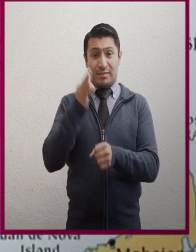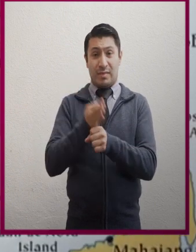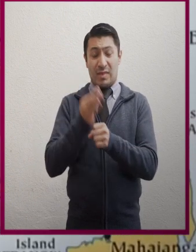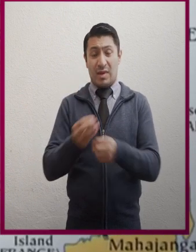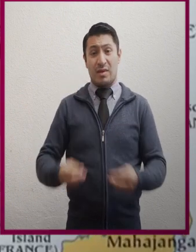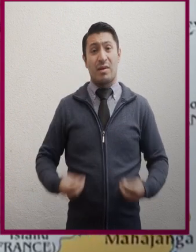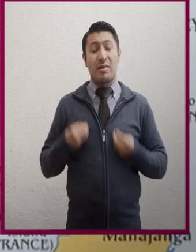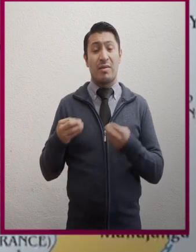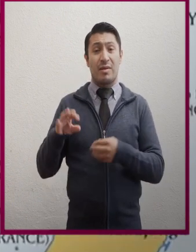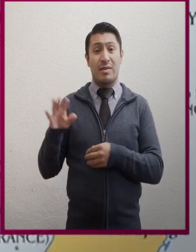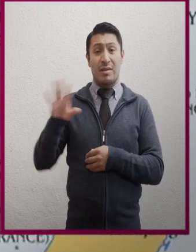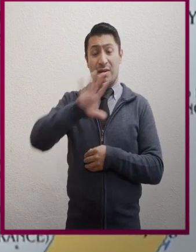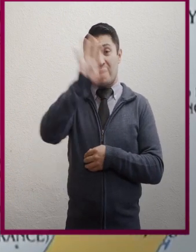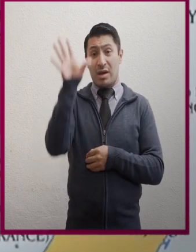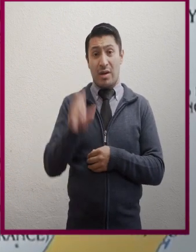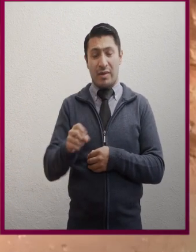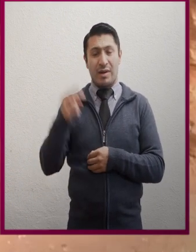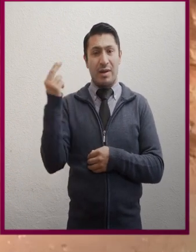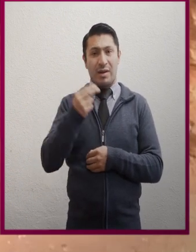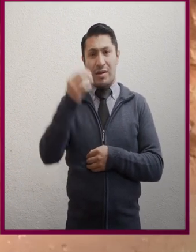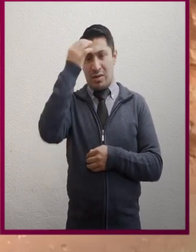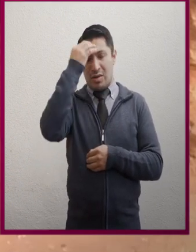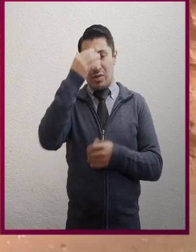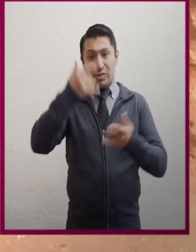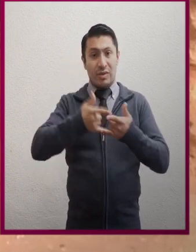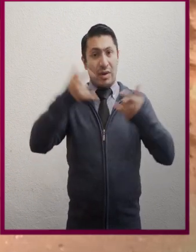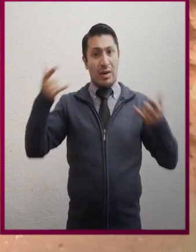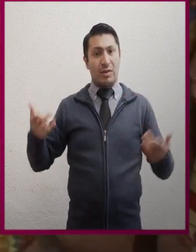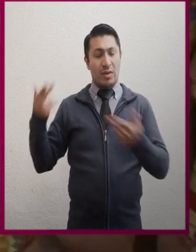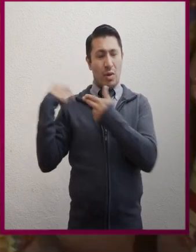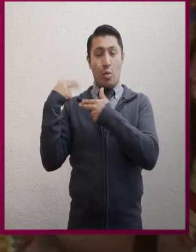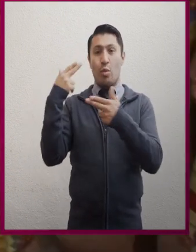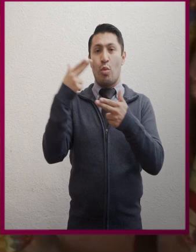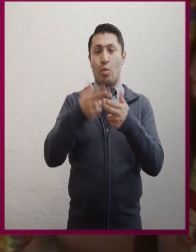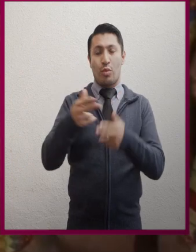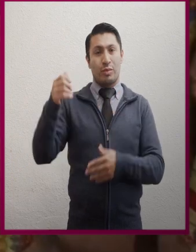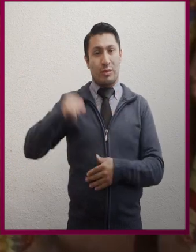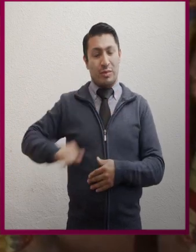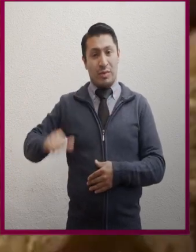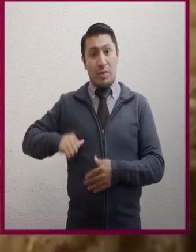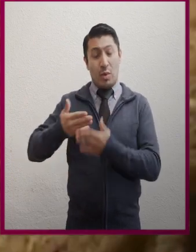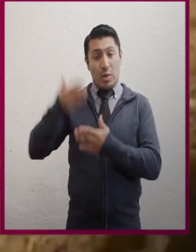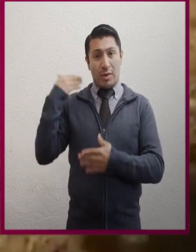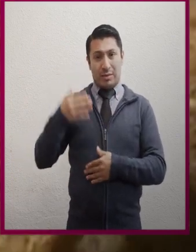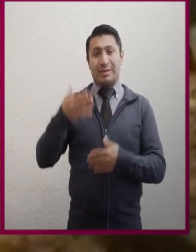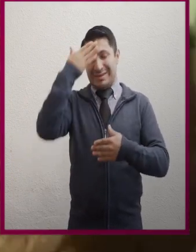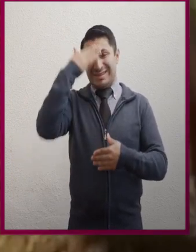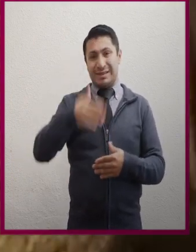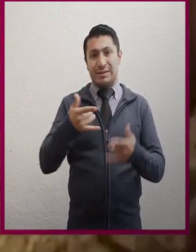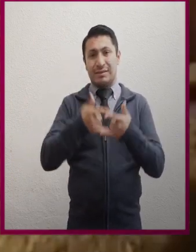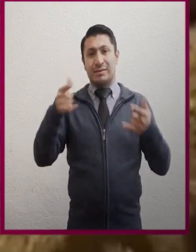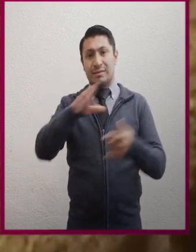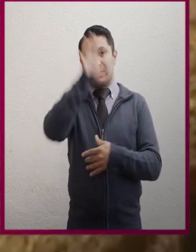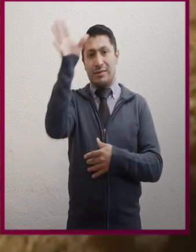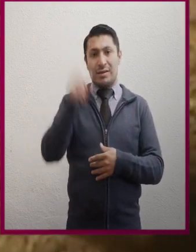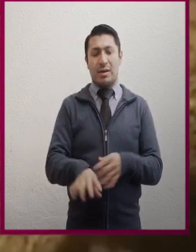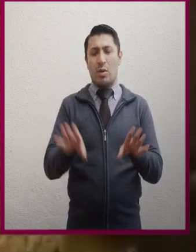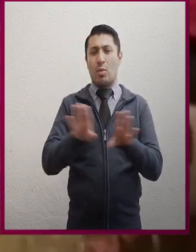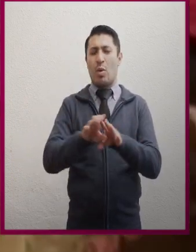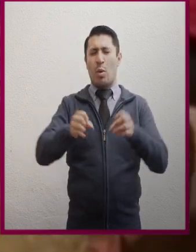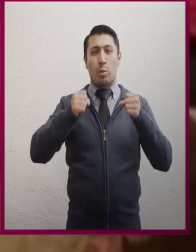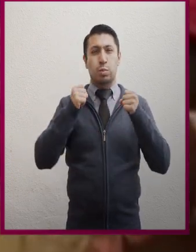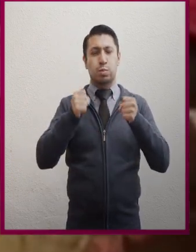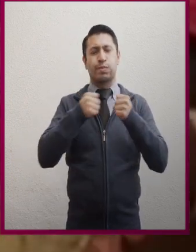el presente africano, es necesario adentrarnos en su historia, en su pasado. Sabemos que la historia del continente africano